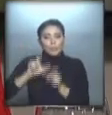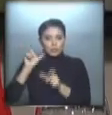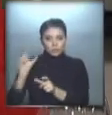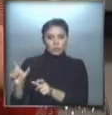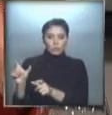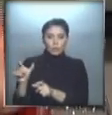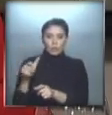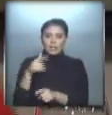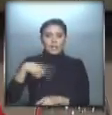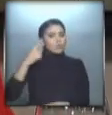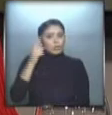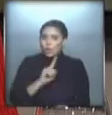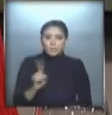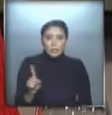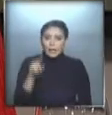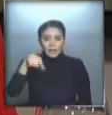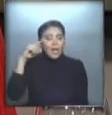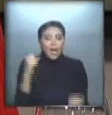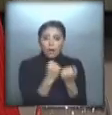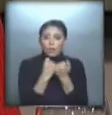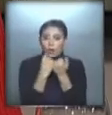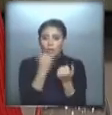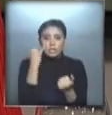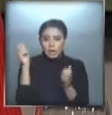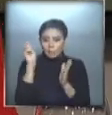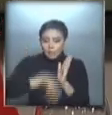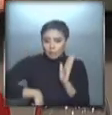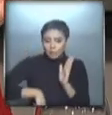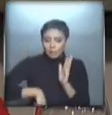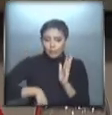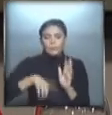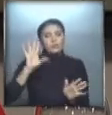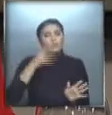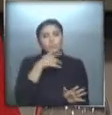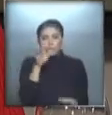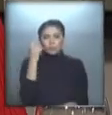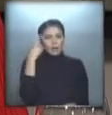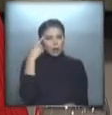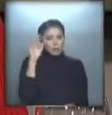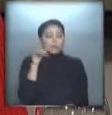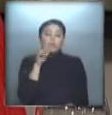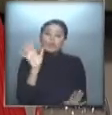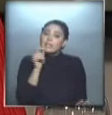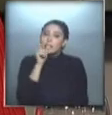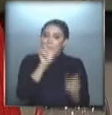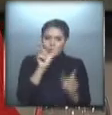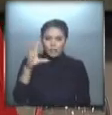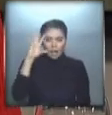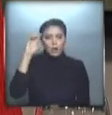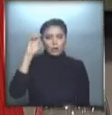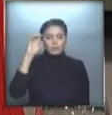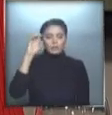que ni se enteraron que estos acuerdos habían sido firmados porque no se te acordás patricia no sé si tú los televidentes